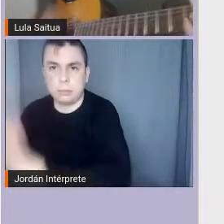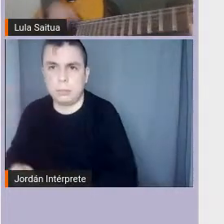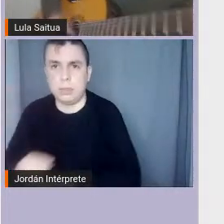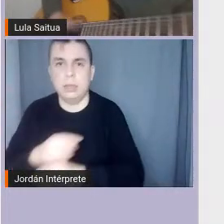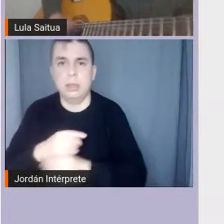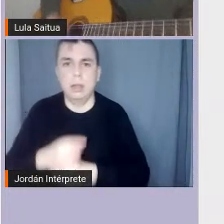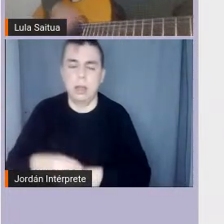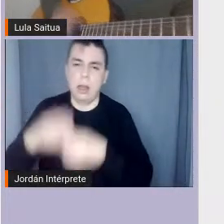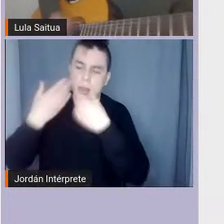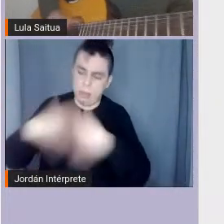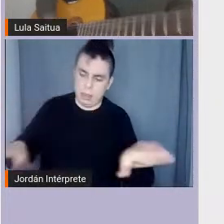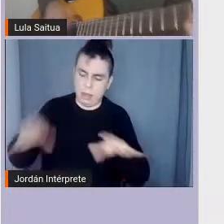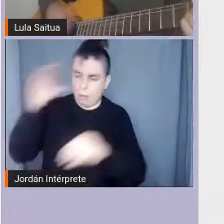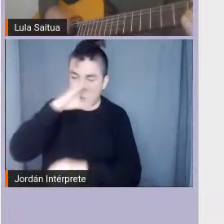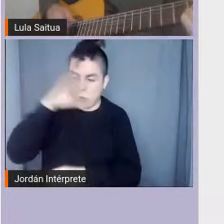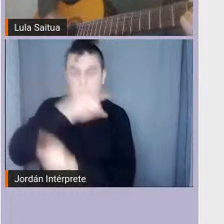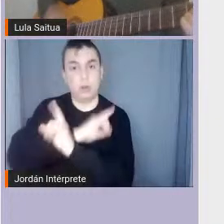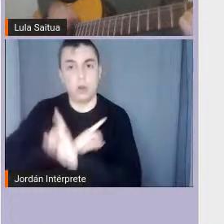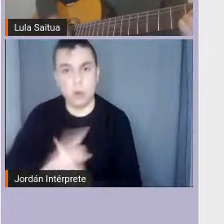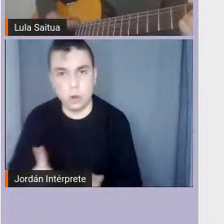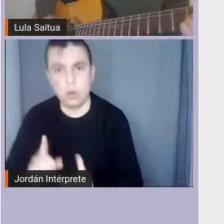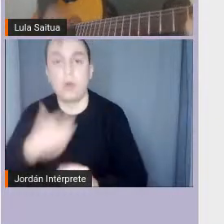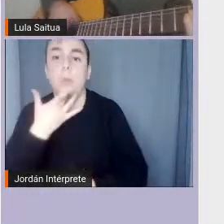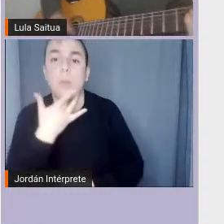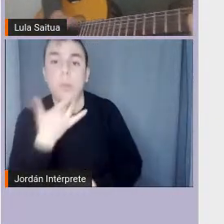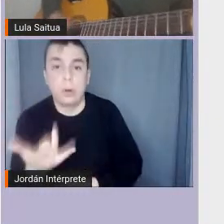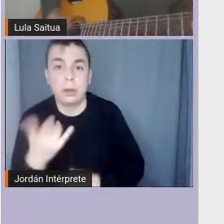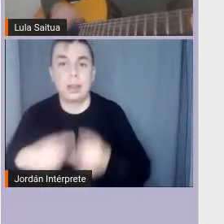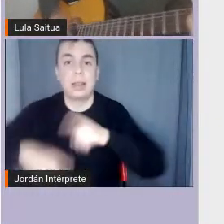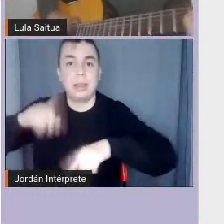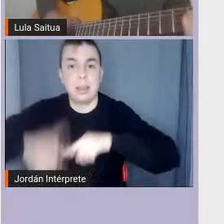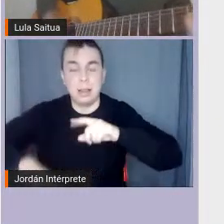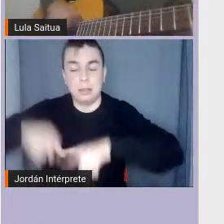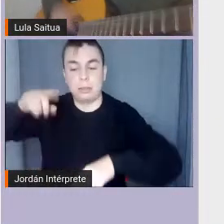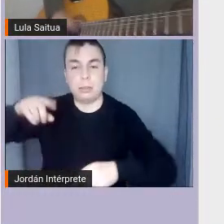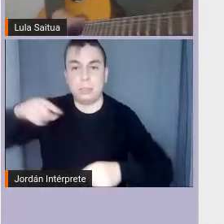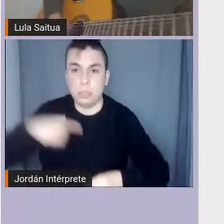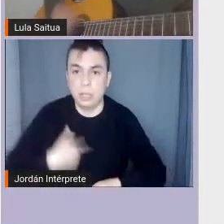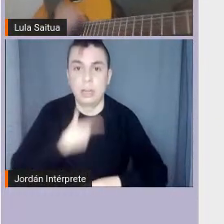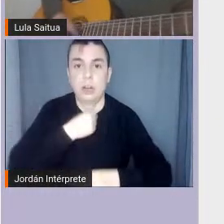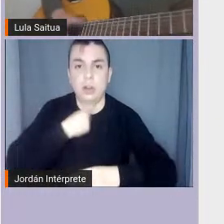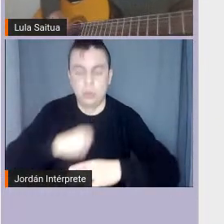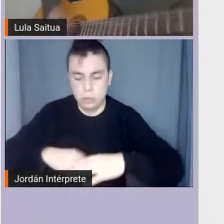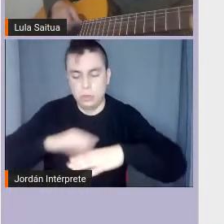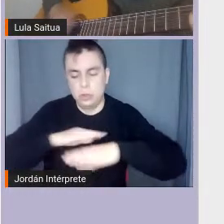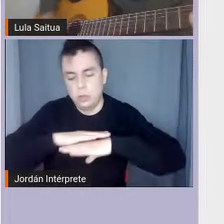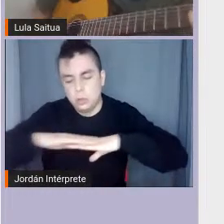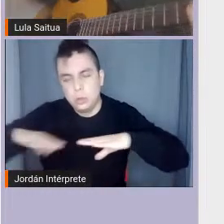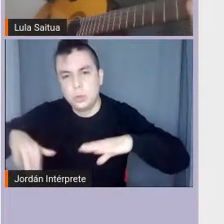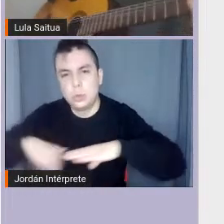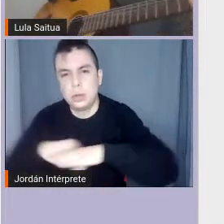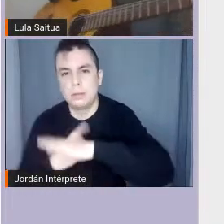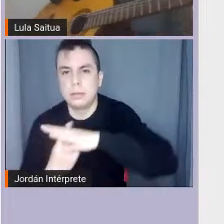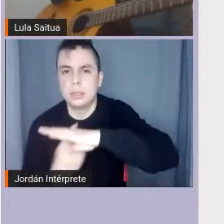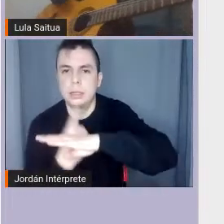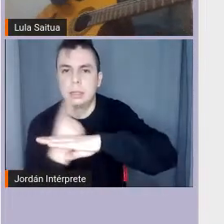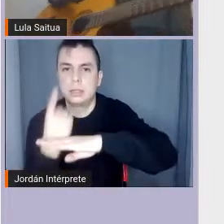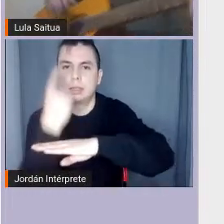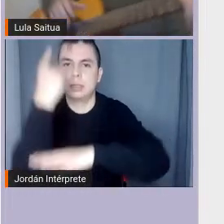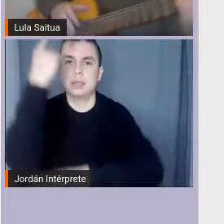de buscar, que en la suave tierra yo quiero